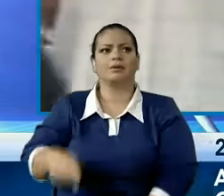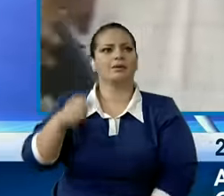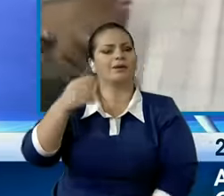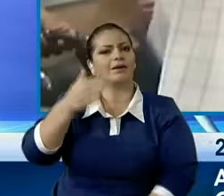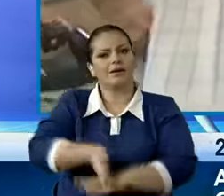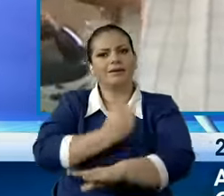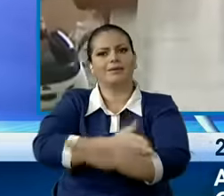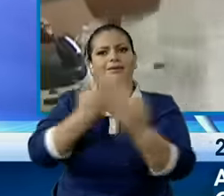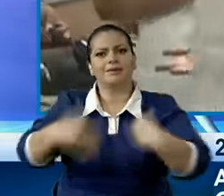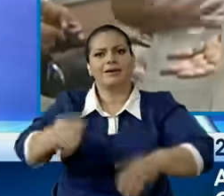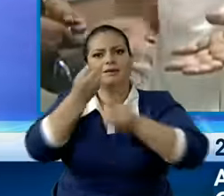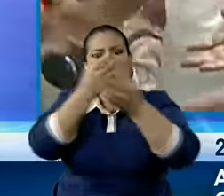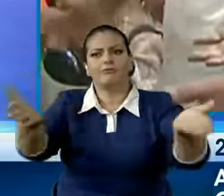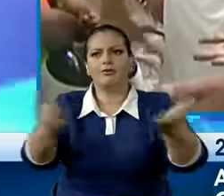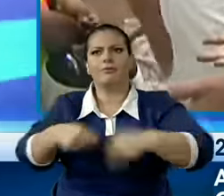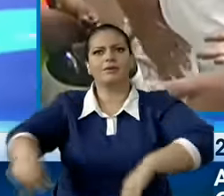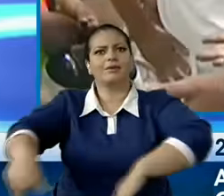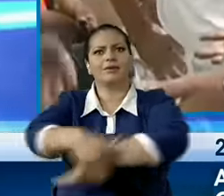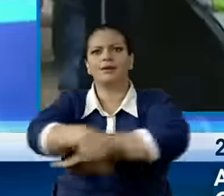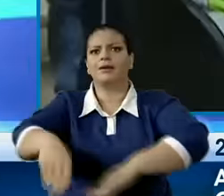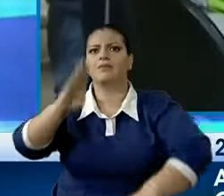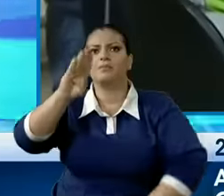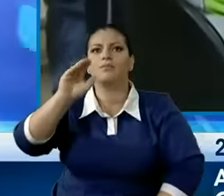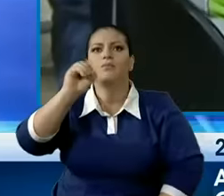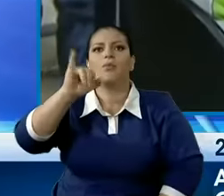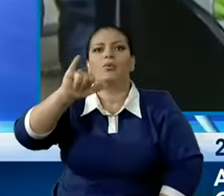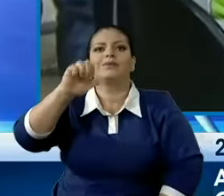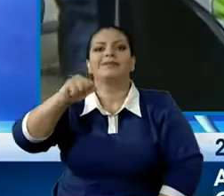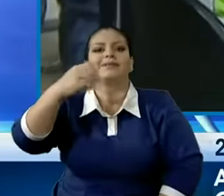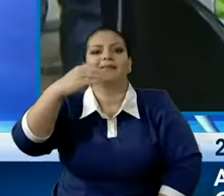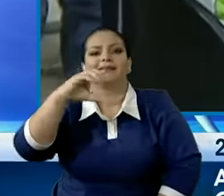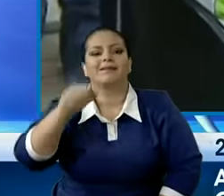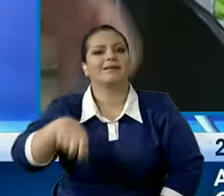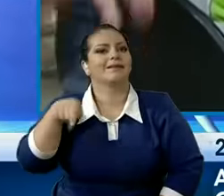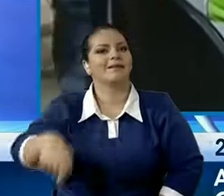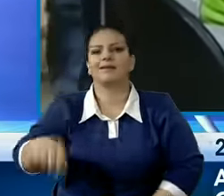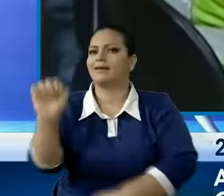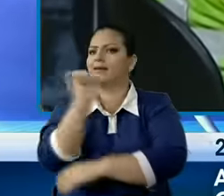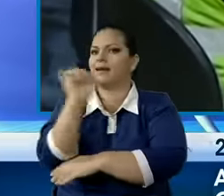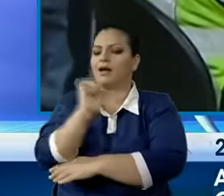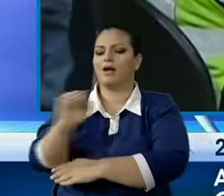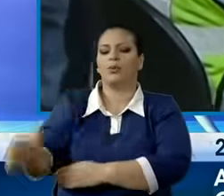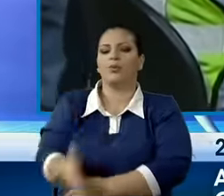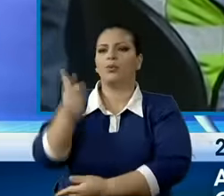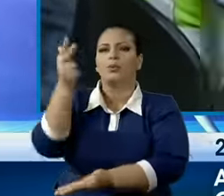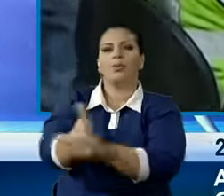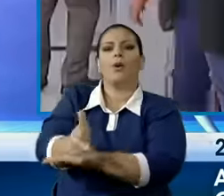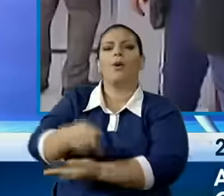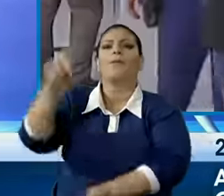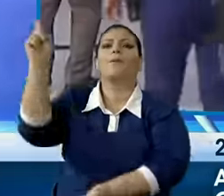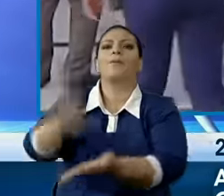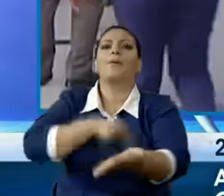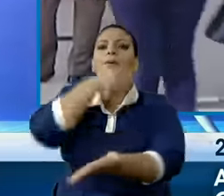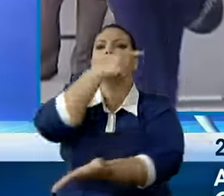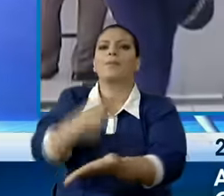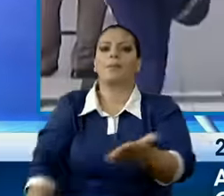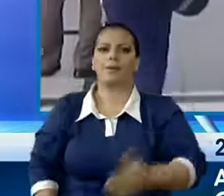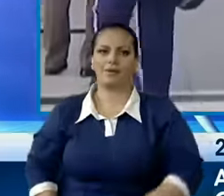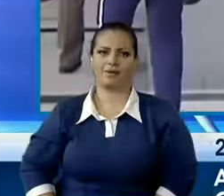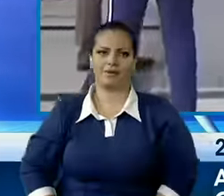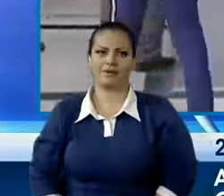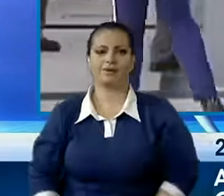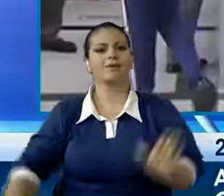no se puede parar el 9 de octubre, no se puede parar en Guayaquil. Somos una ciudad organizada, no somos nada. Guayaquil no es tierra de no nadie. No es la selva. No pueden sembrar la anarquía. Aquí